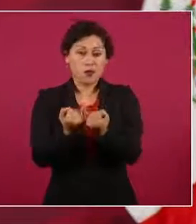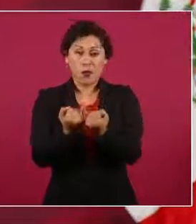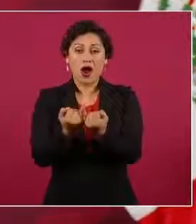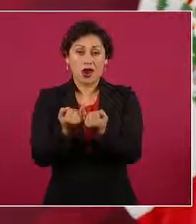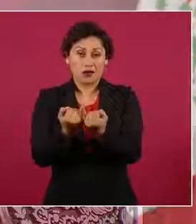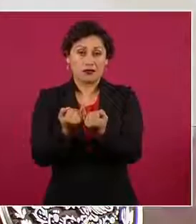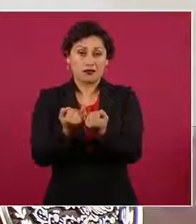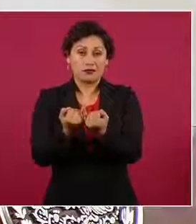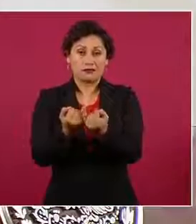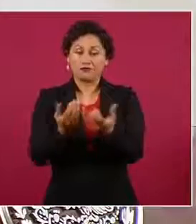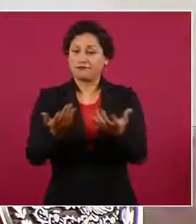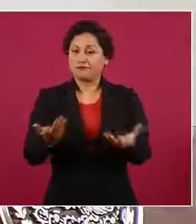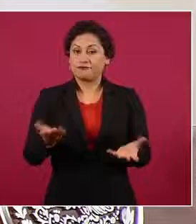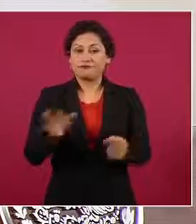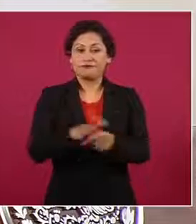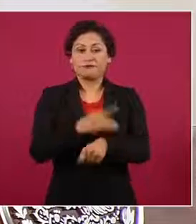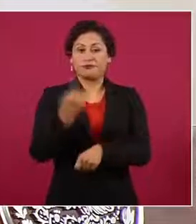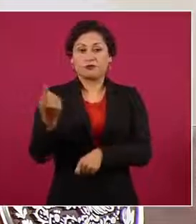porque así es,